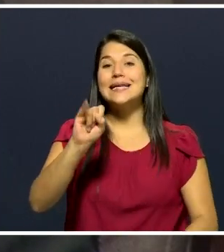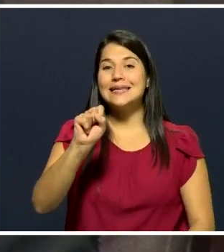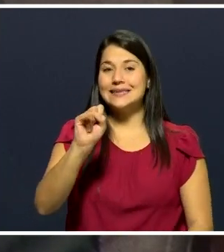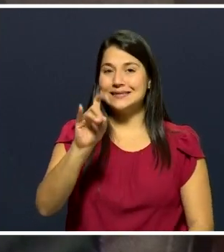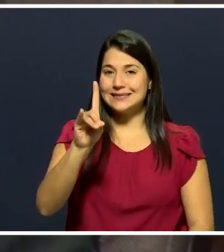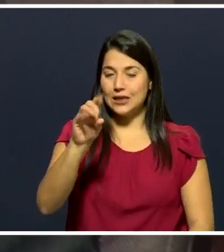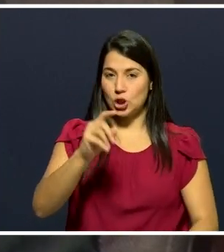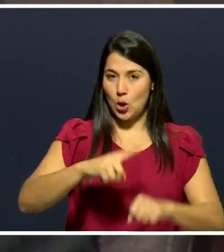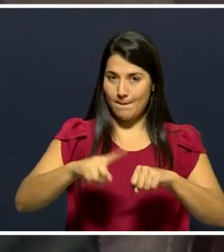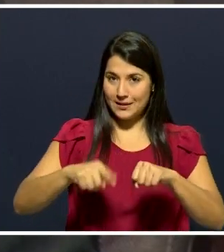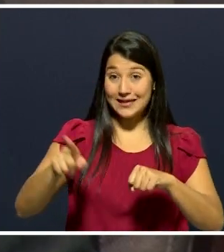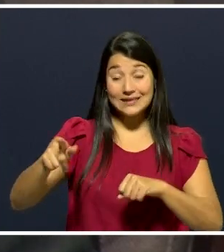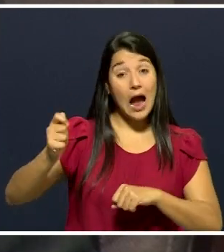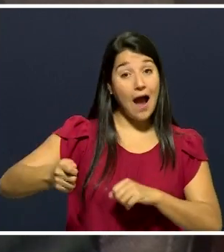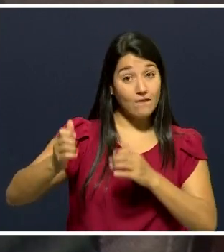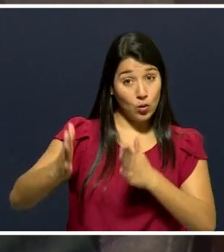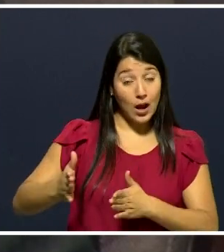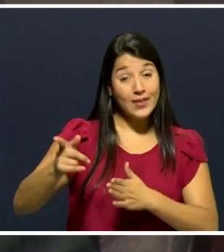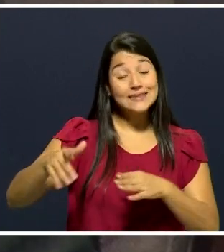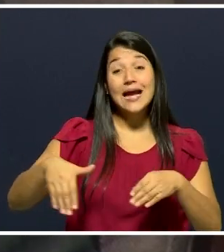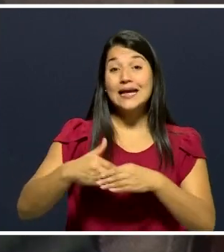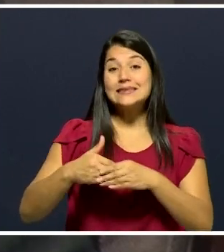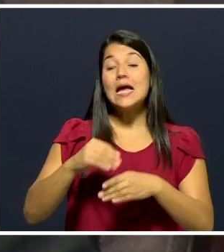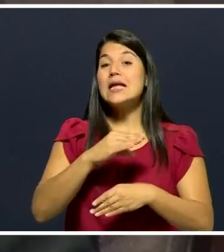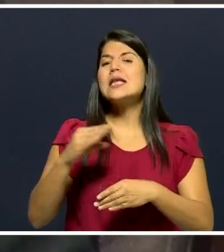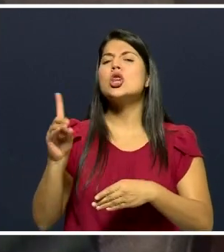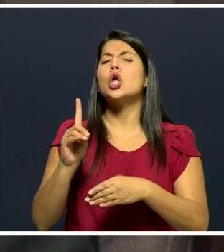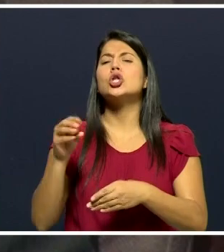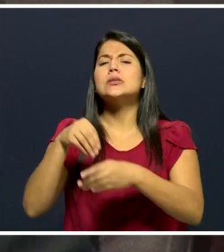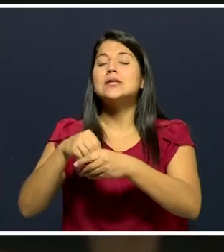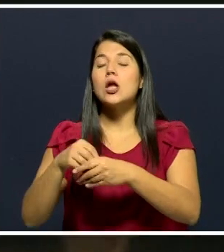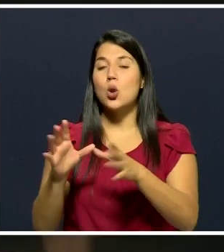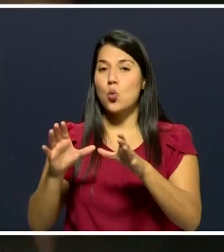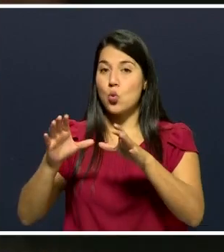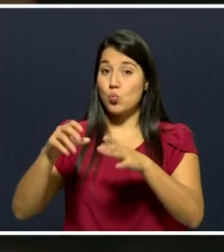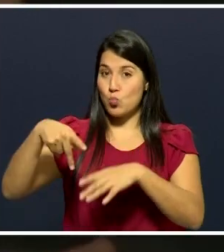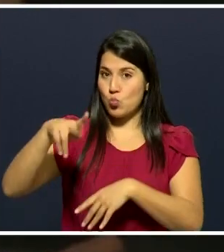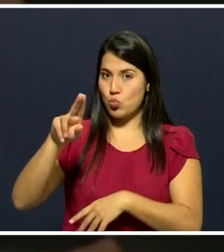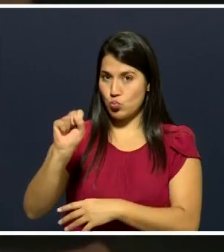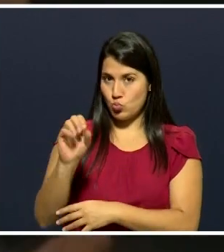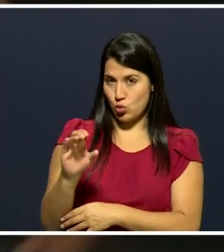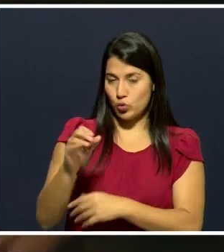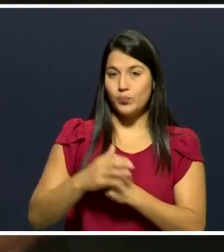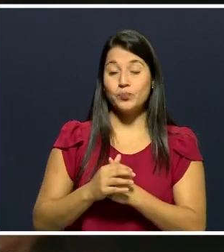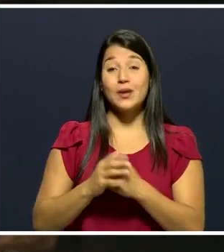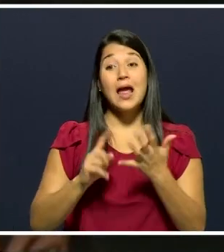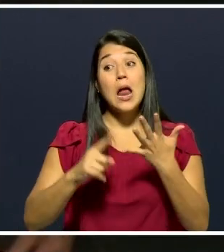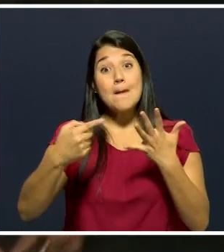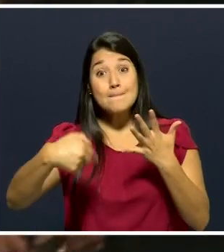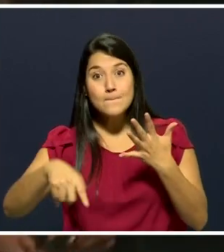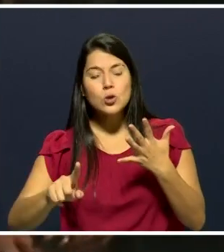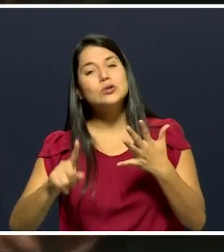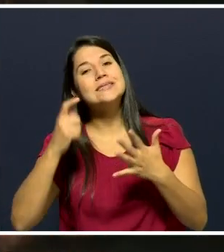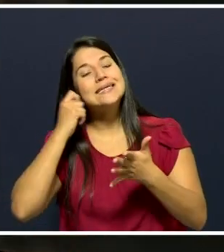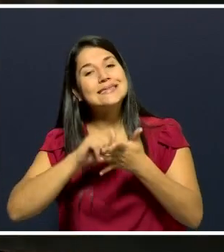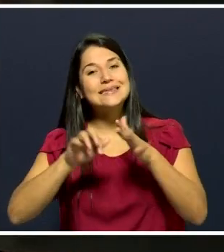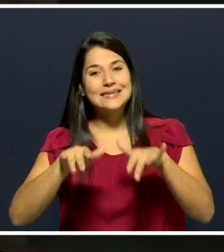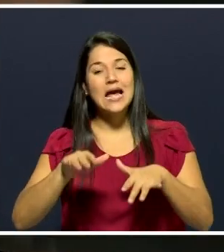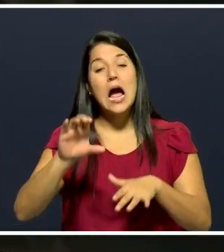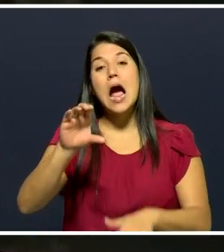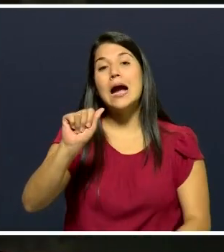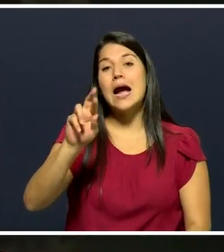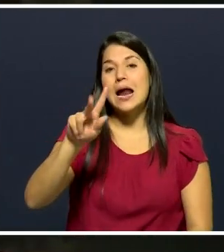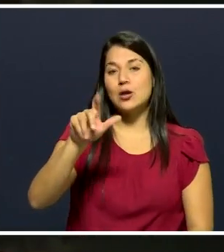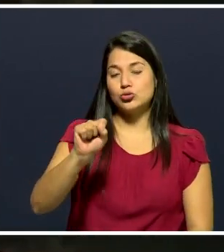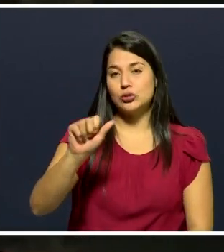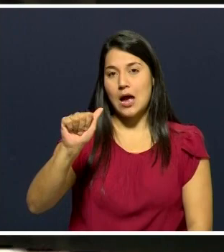Celedón, abogada y notaria pública, casada y de la Unidad Social Cristiana. En la primera prosecretaría quedó Carlos Avendaño por